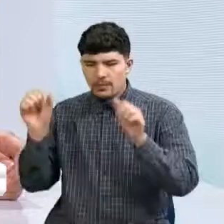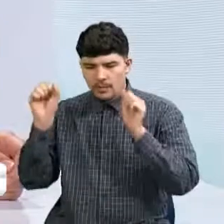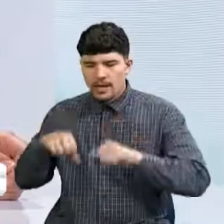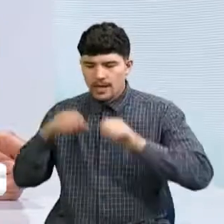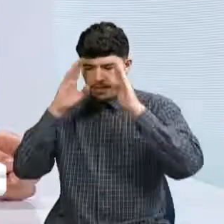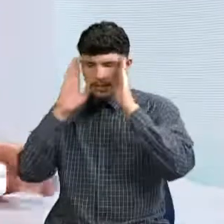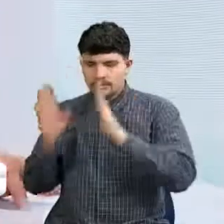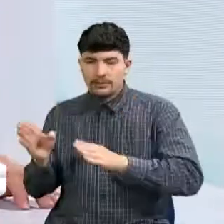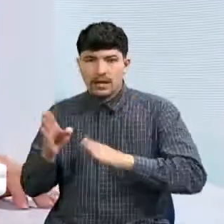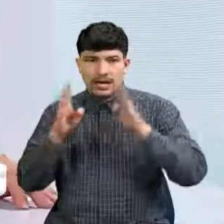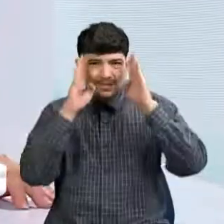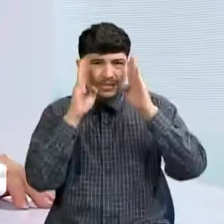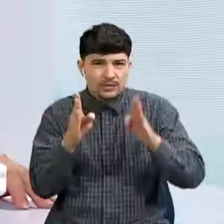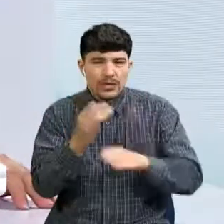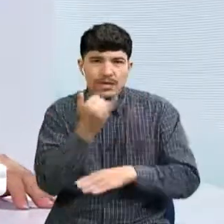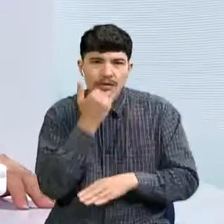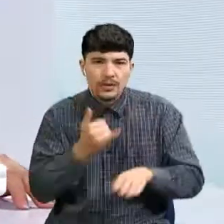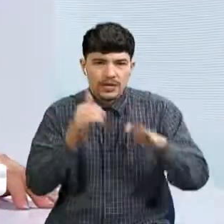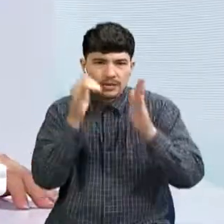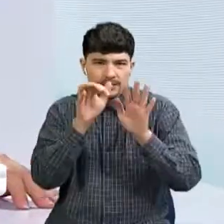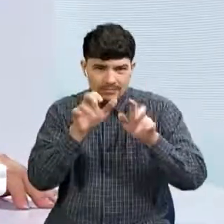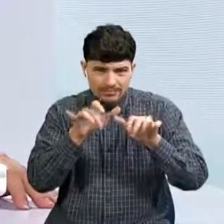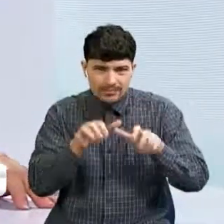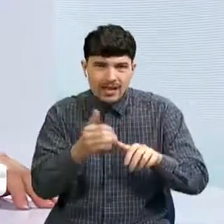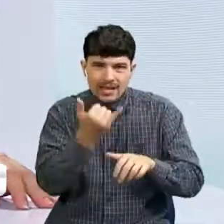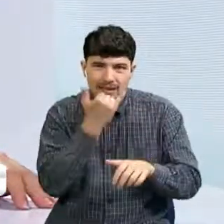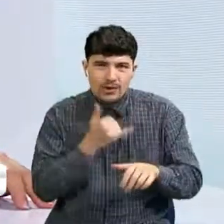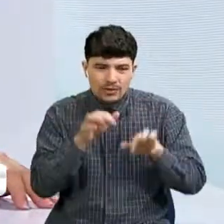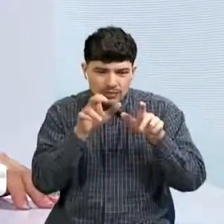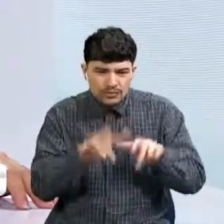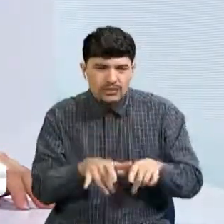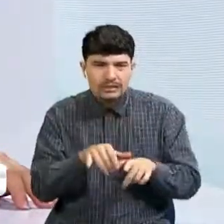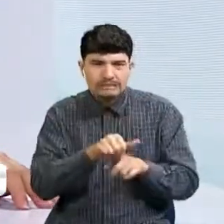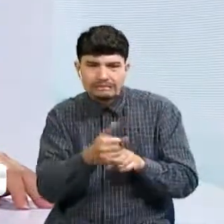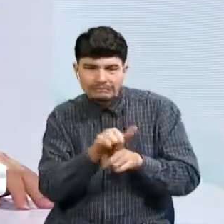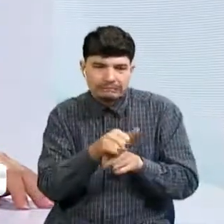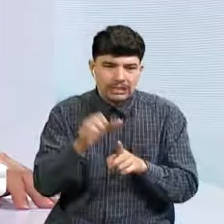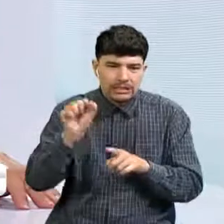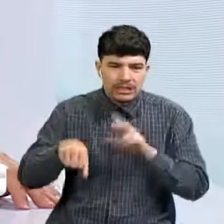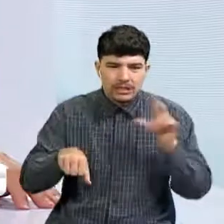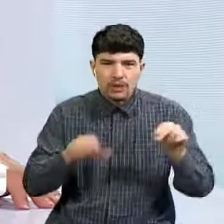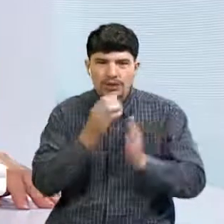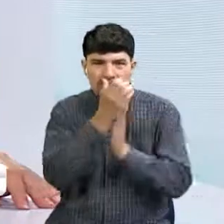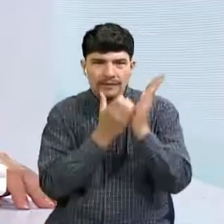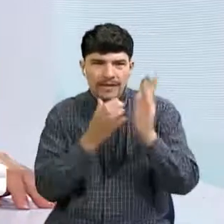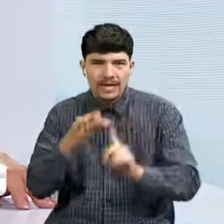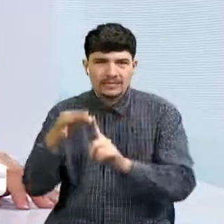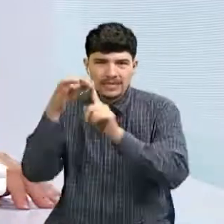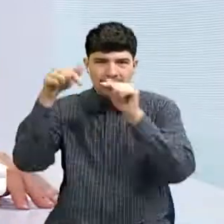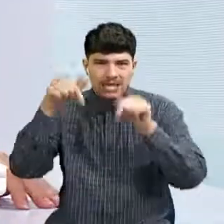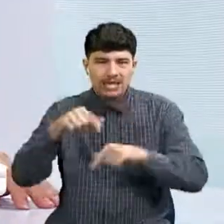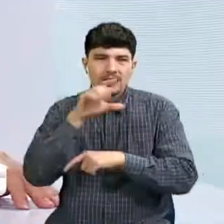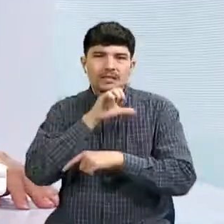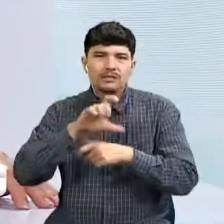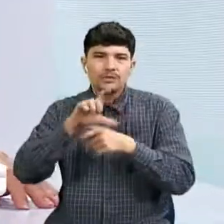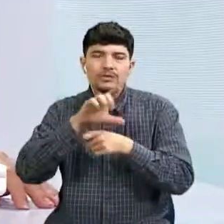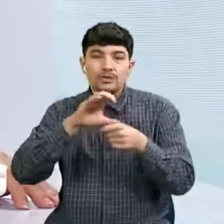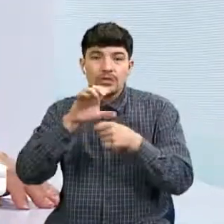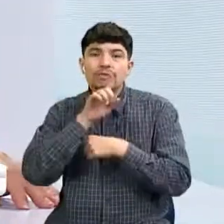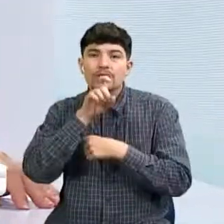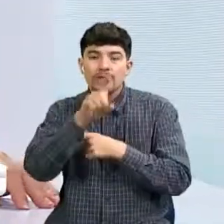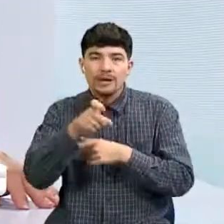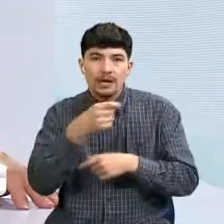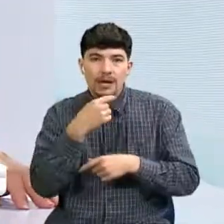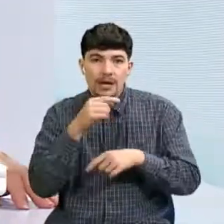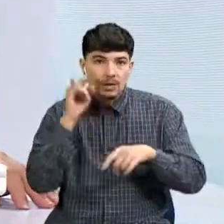y mucha atención que un error de digitación tiene la cuerda floja la categorización especial del municipio de bucaramanga la contraloría municipal asegura que el